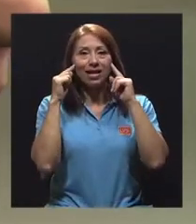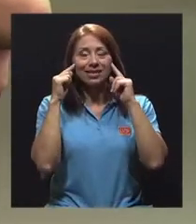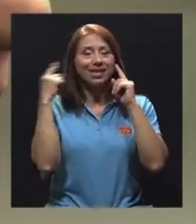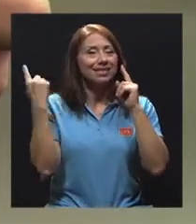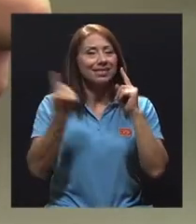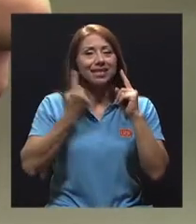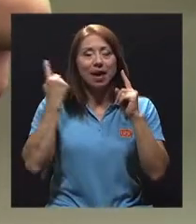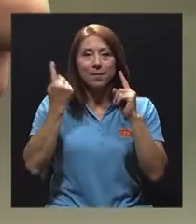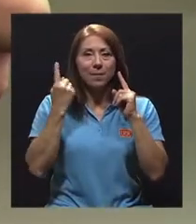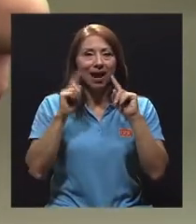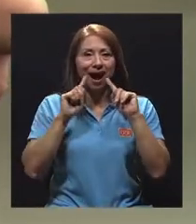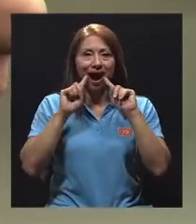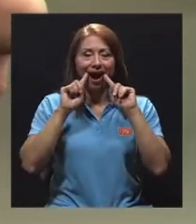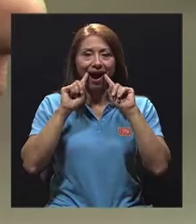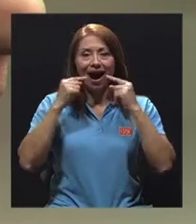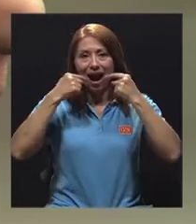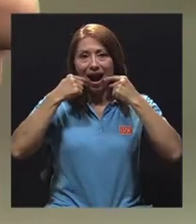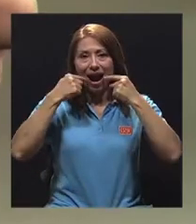la cara.